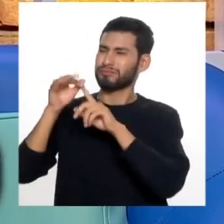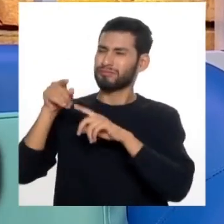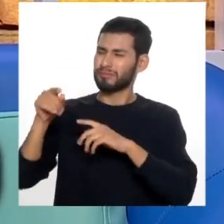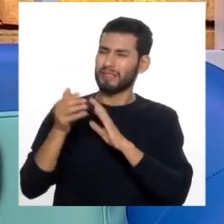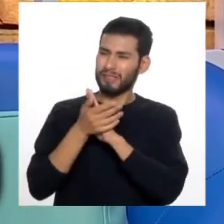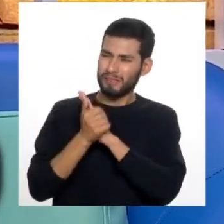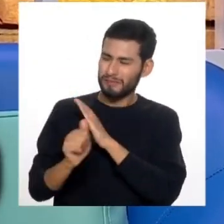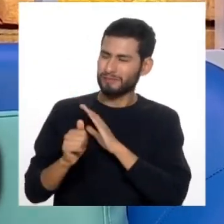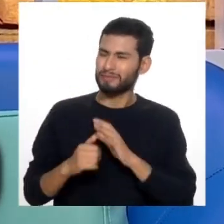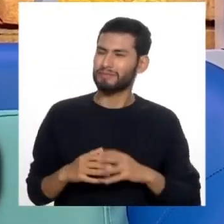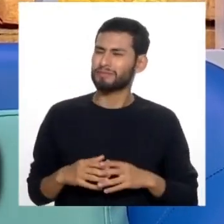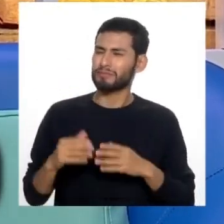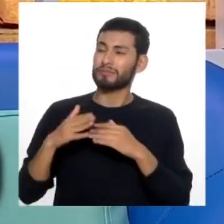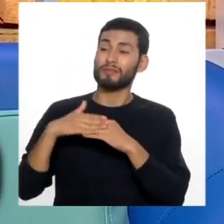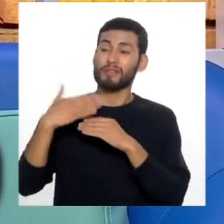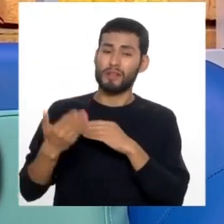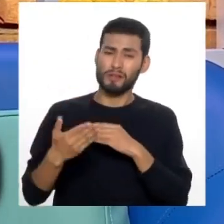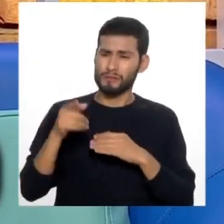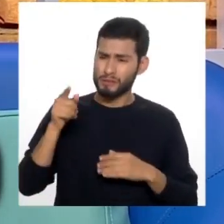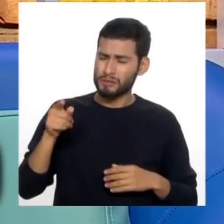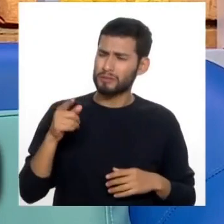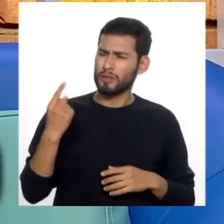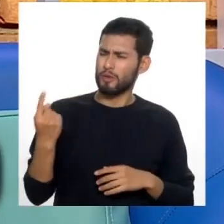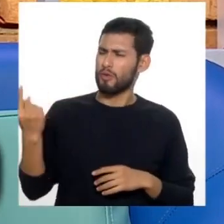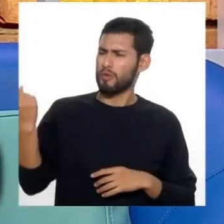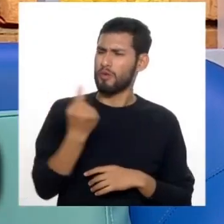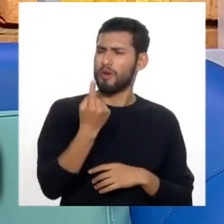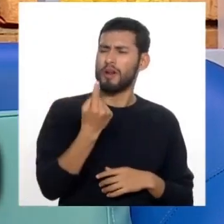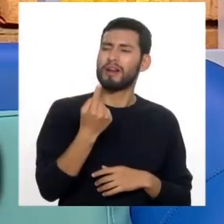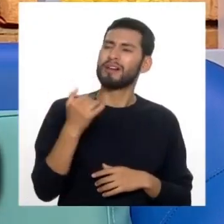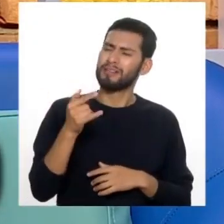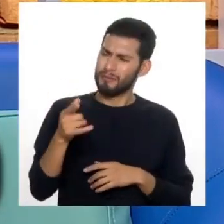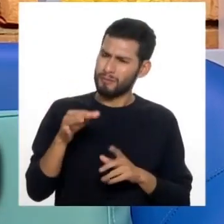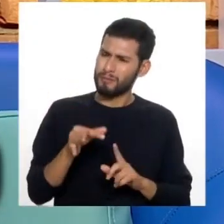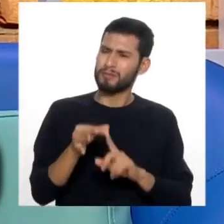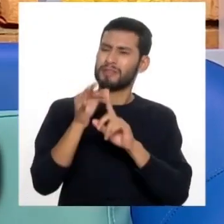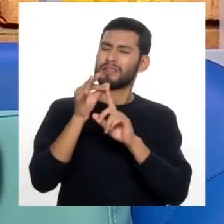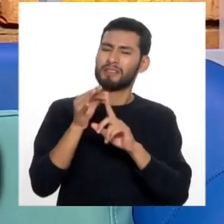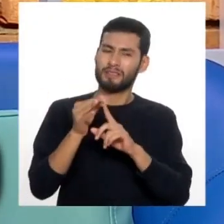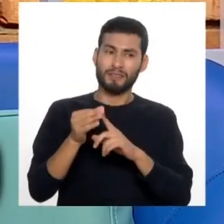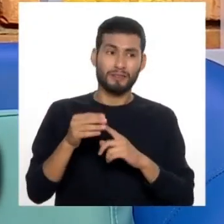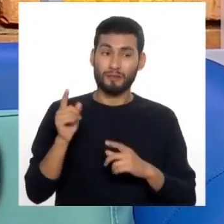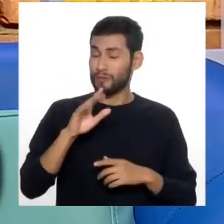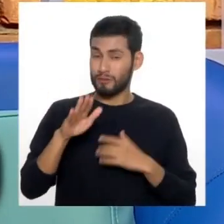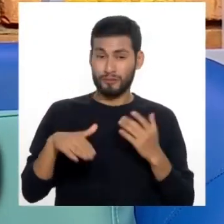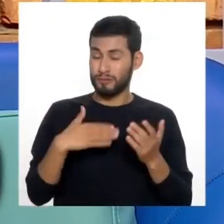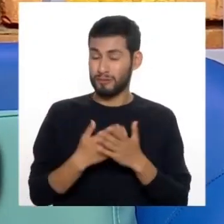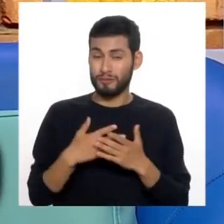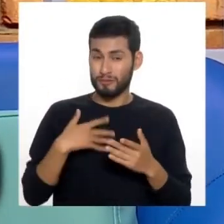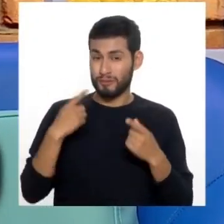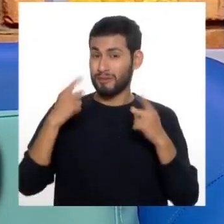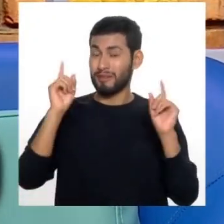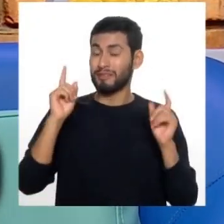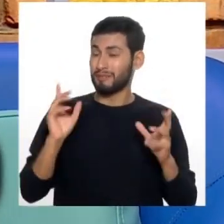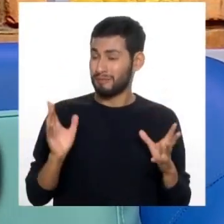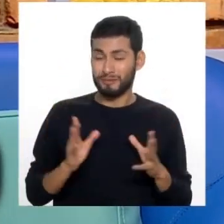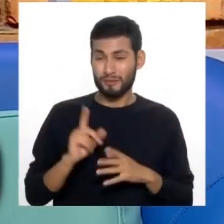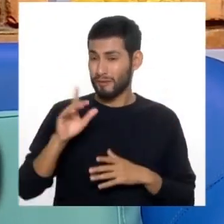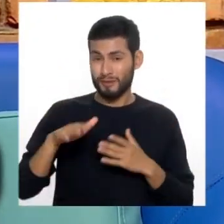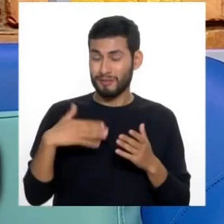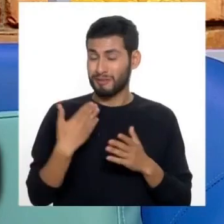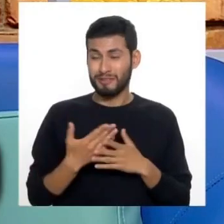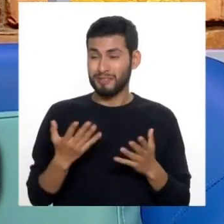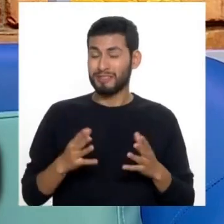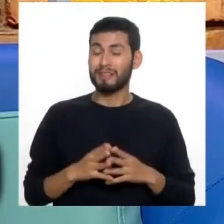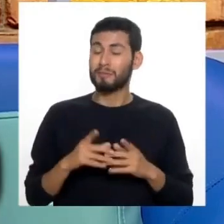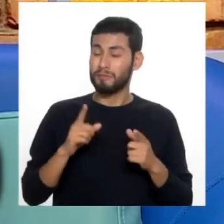tu talento. Luego arrancas como solista y también destacas, que eso no todas lo han podido hacer, no todas lo han